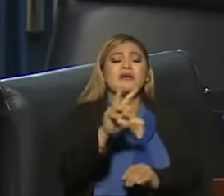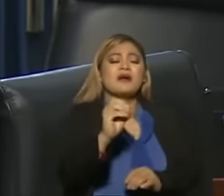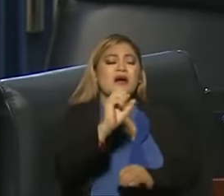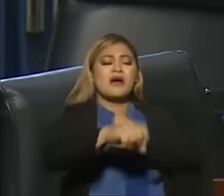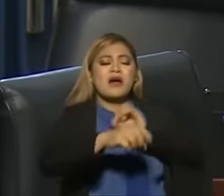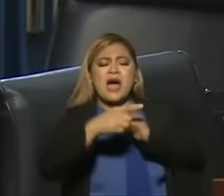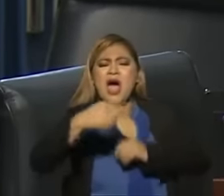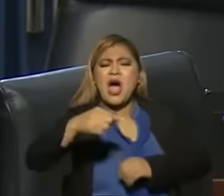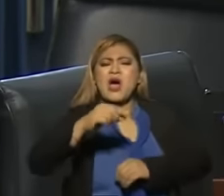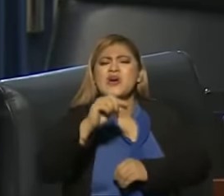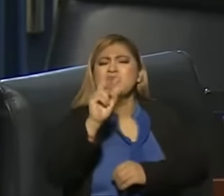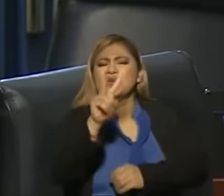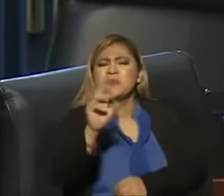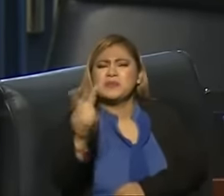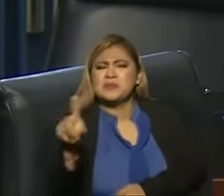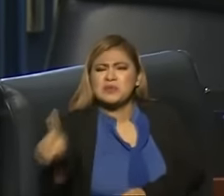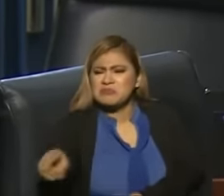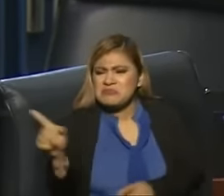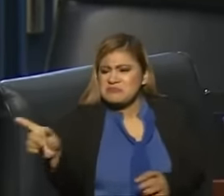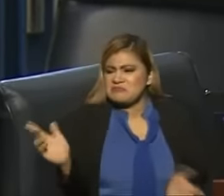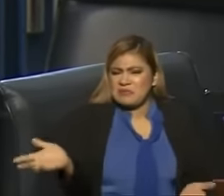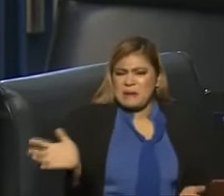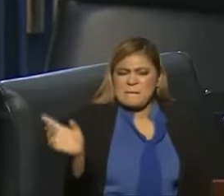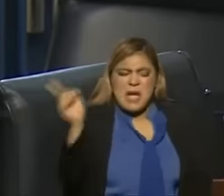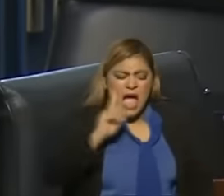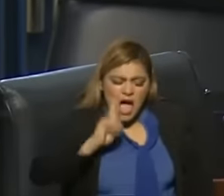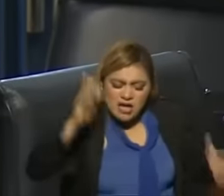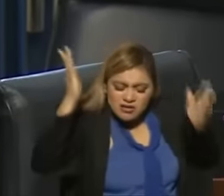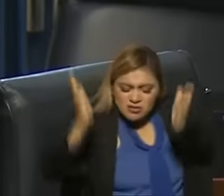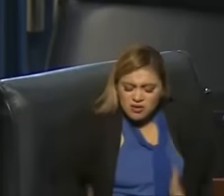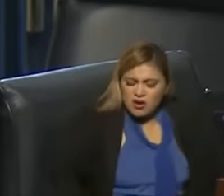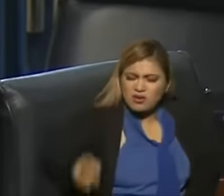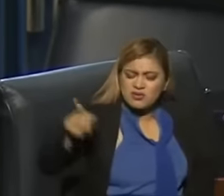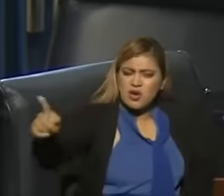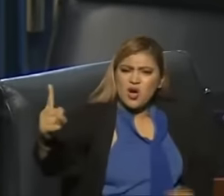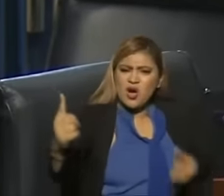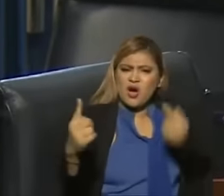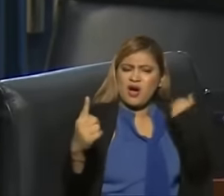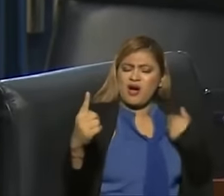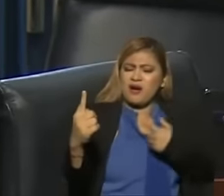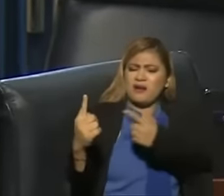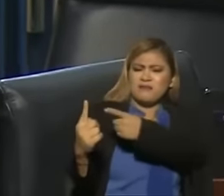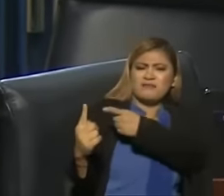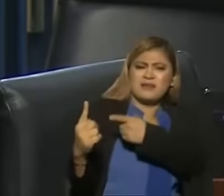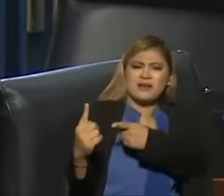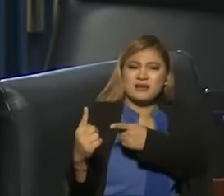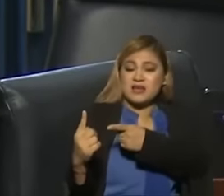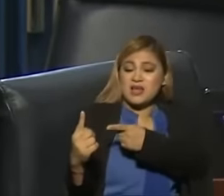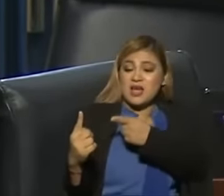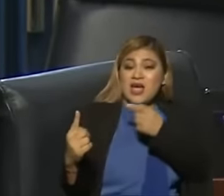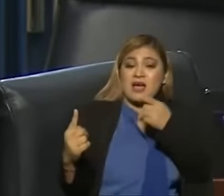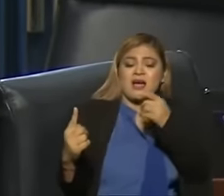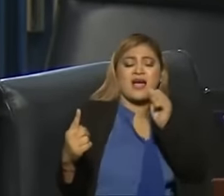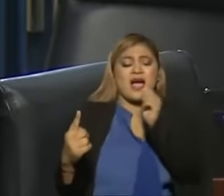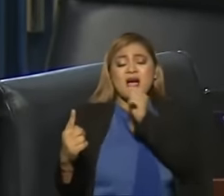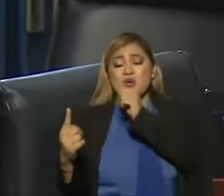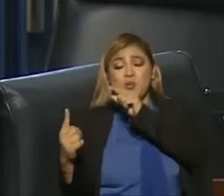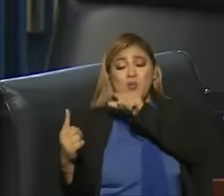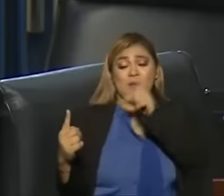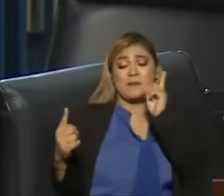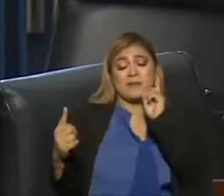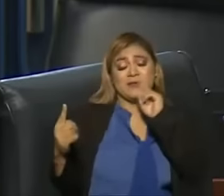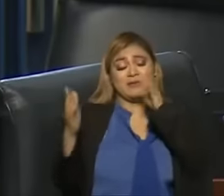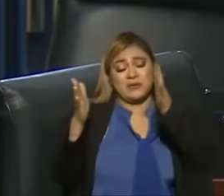agosto del 2021, igualito, pero no lo cumplió. Si es mentiroso ese hombre, como decía Olga Tañón, mentiroso. Pero